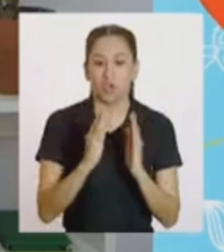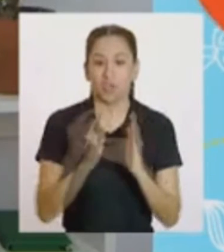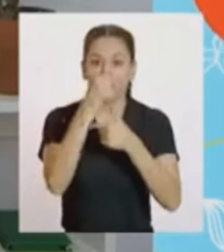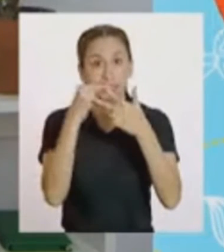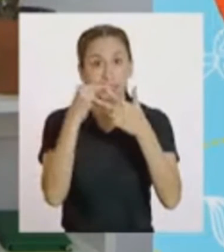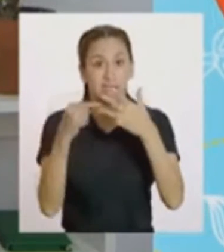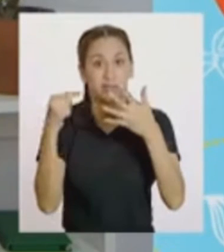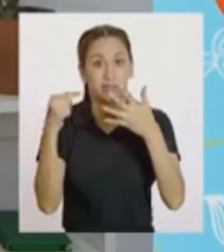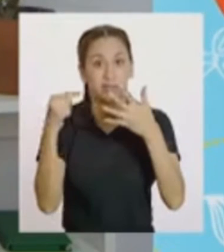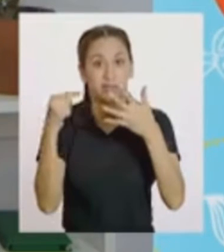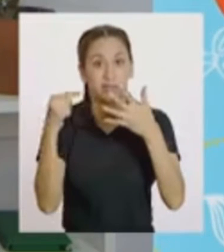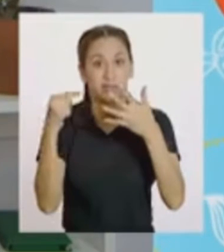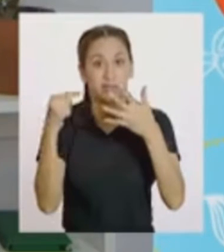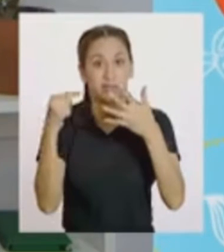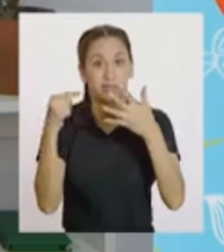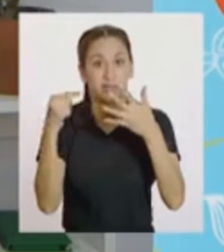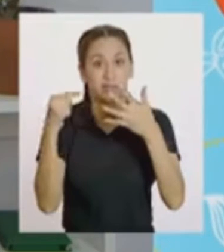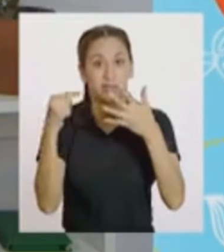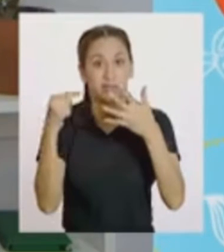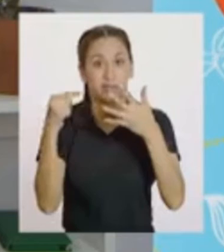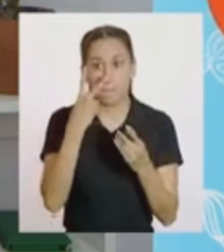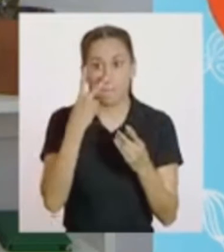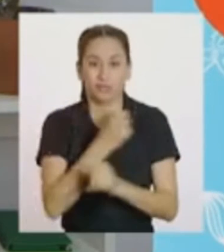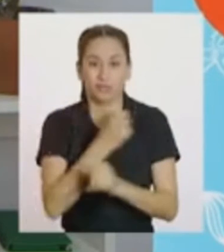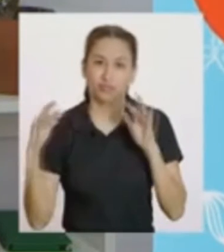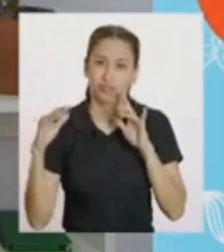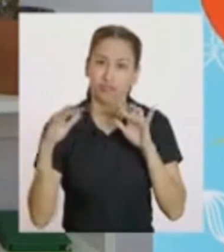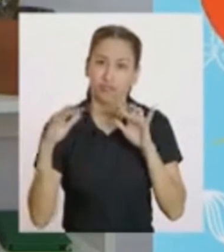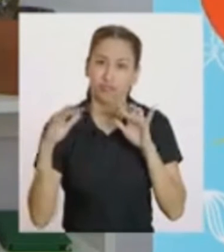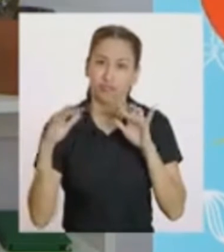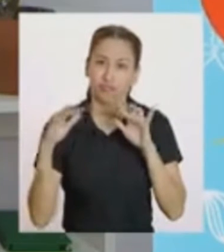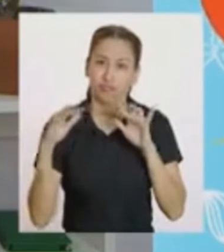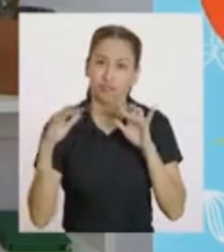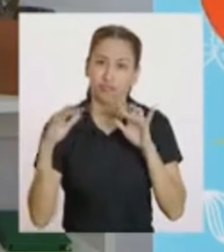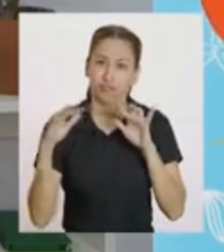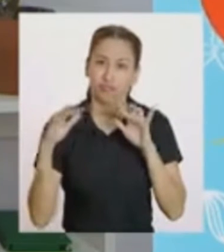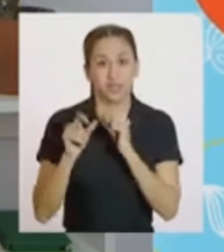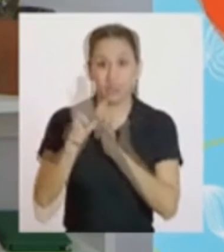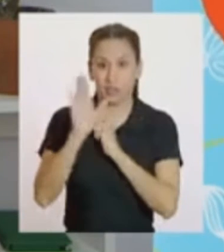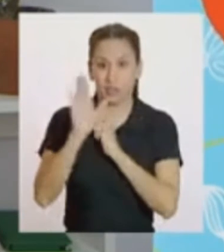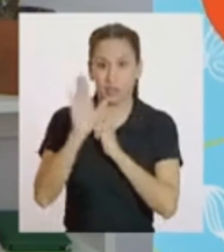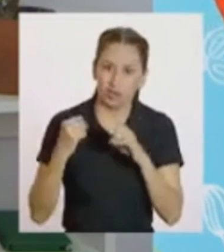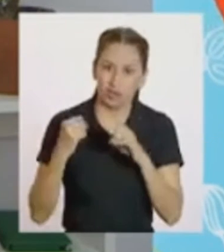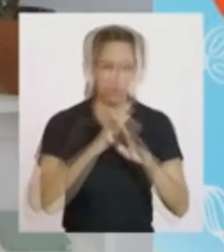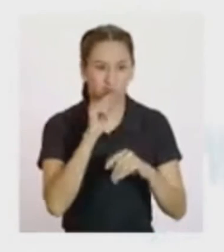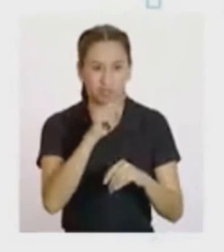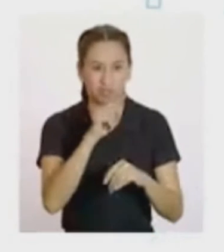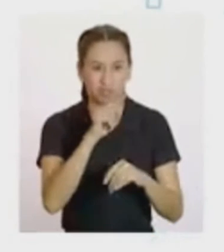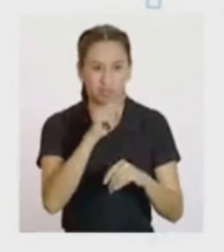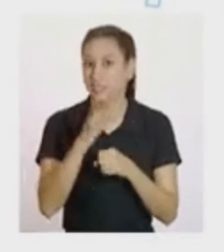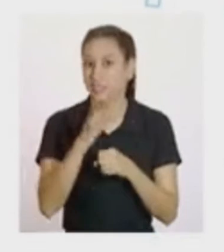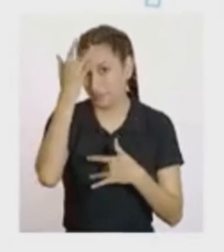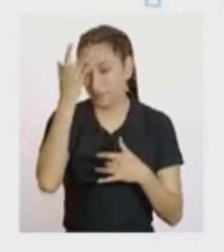semanal, y estamos teniendo cada vez más personas vacunadas y, sobre todo, vamos a tener gente protegida contra esta enfermedad.